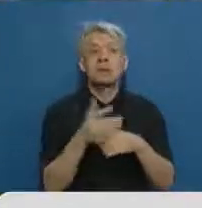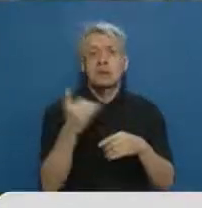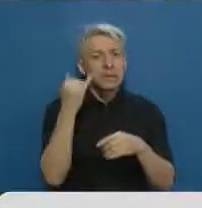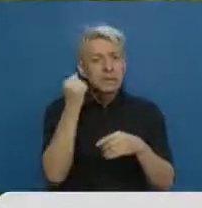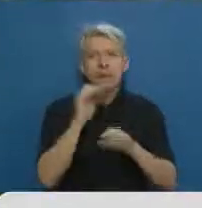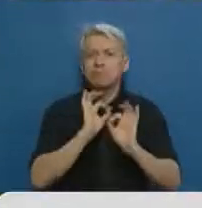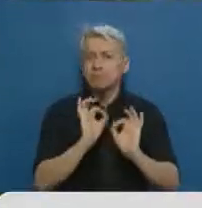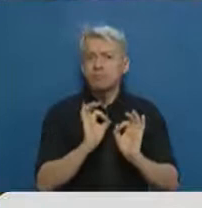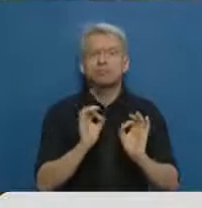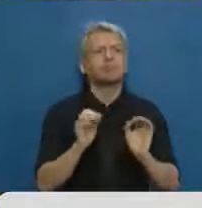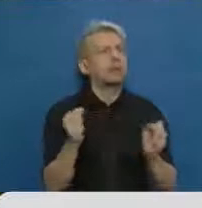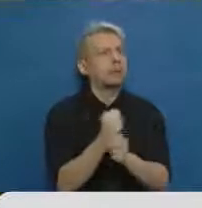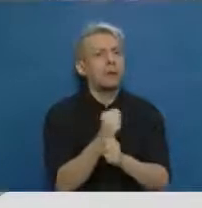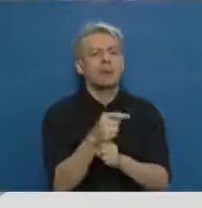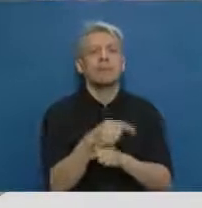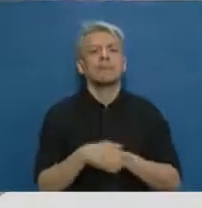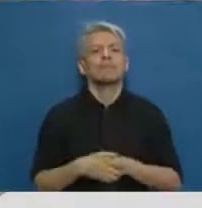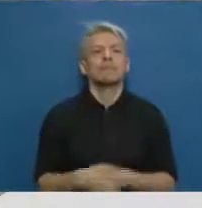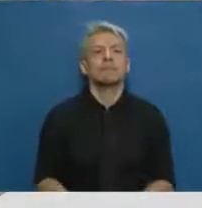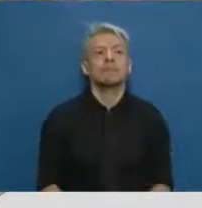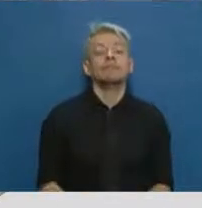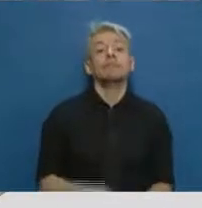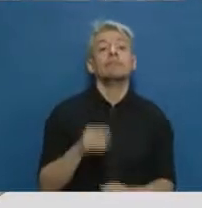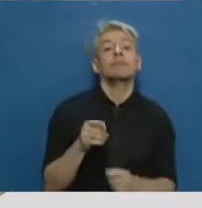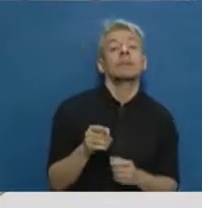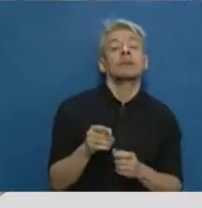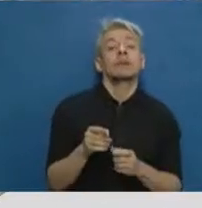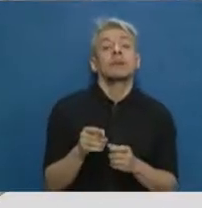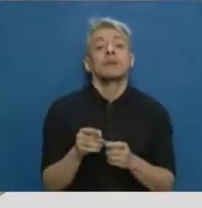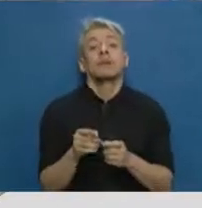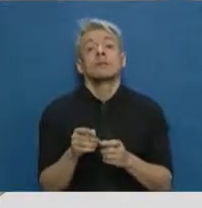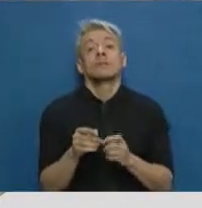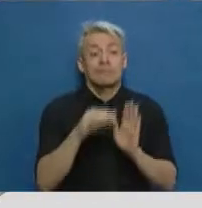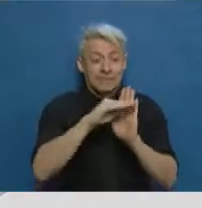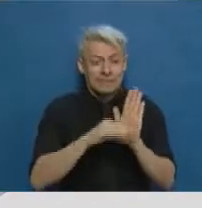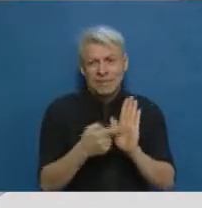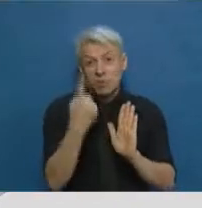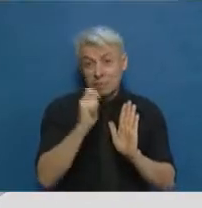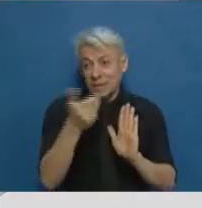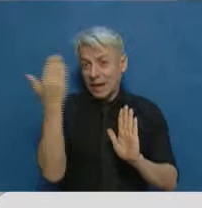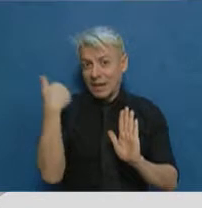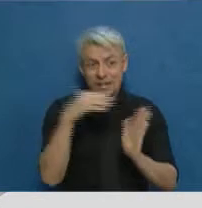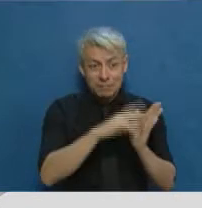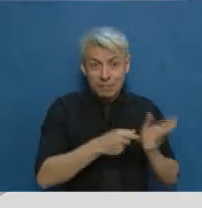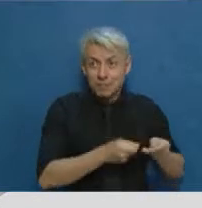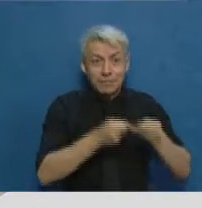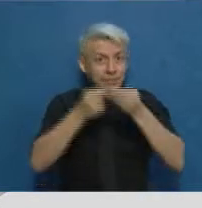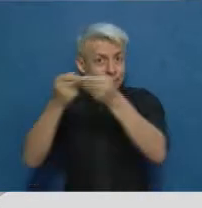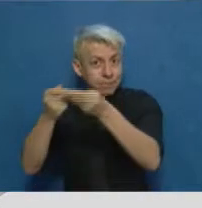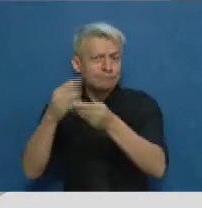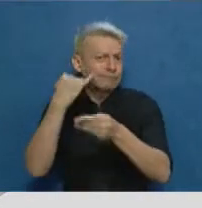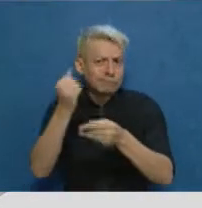de la universidad en contexto de pandemia y los instructivos particulares presentados un mes atrás por las autoridades de la